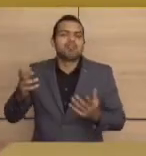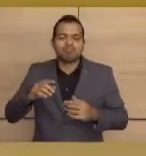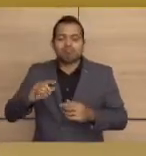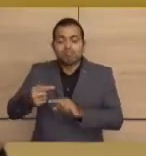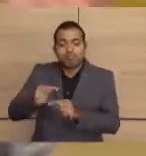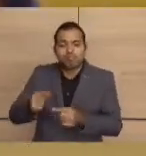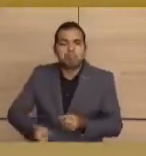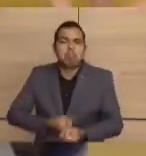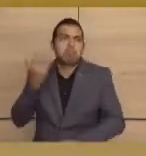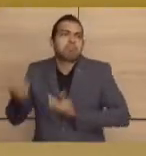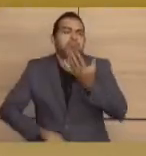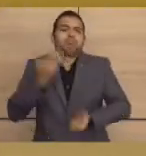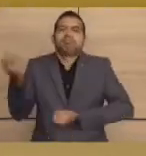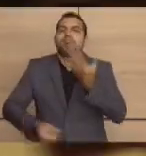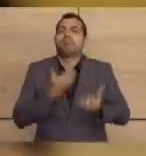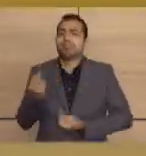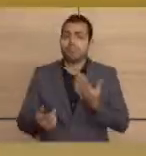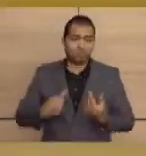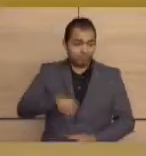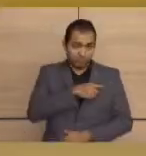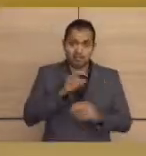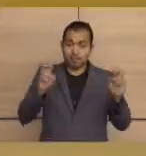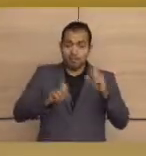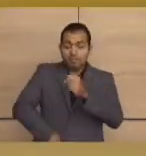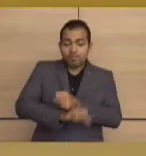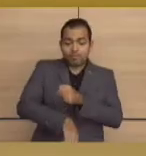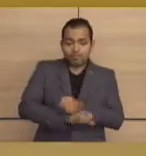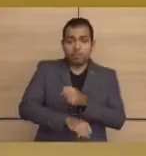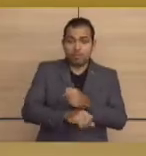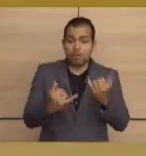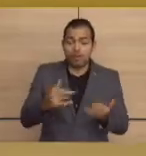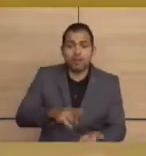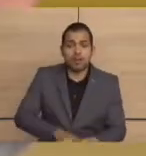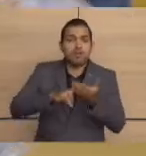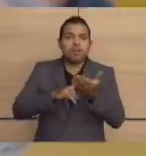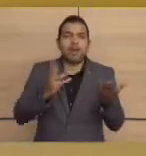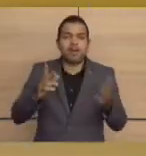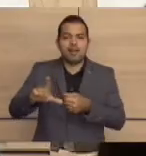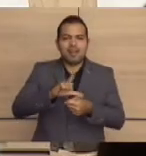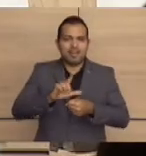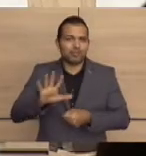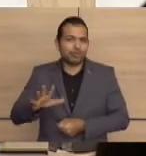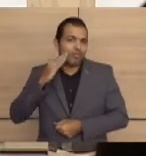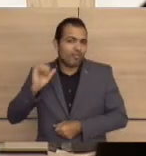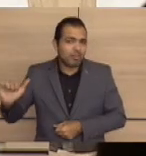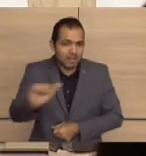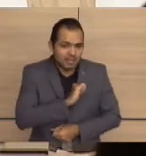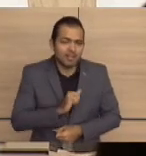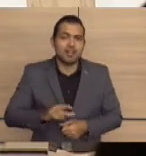la liga profesional femenina, recuperar la selección mayores, fue a través de redes sociales, con compañeras que estaban en Estados Unidos y